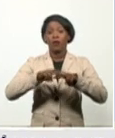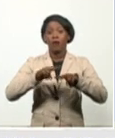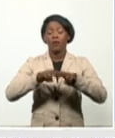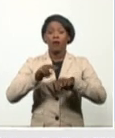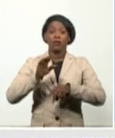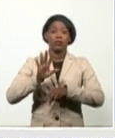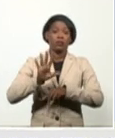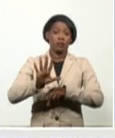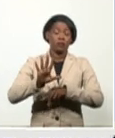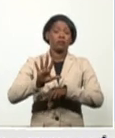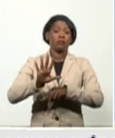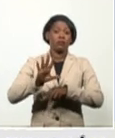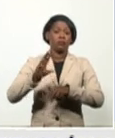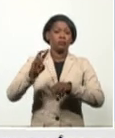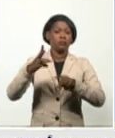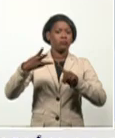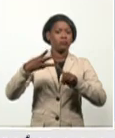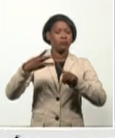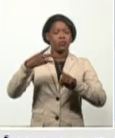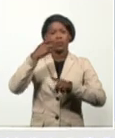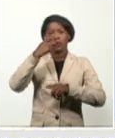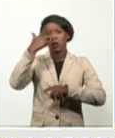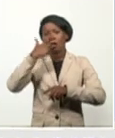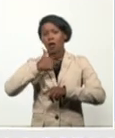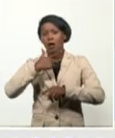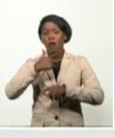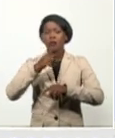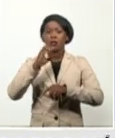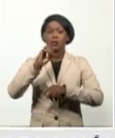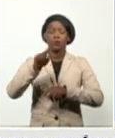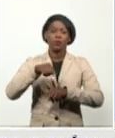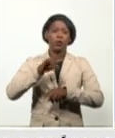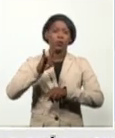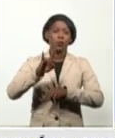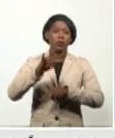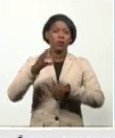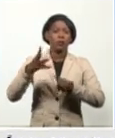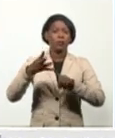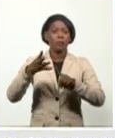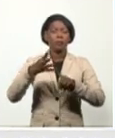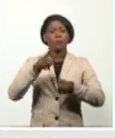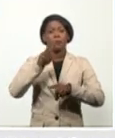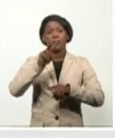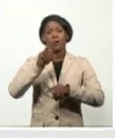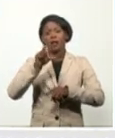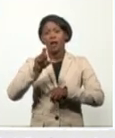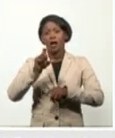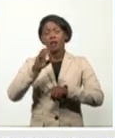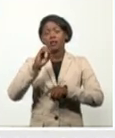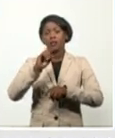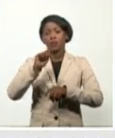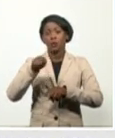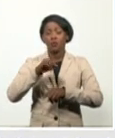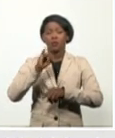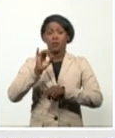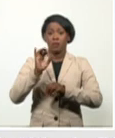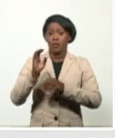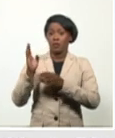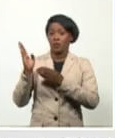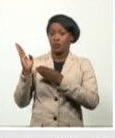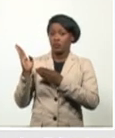ahí está Ciego de Ávila con 0,9, Villa Clara con 0,6, Las Tunas